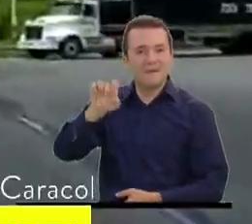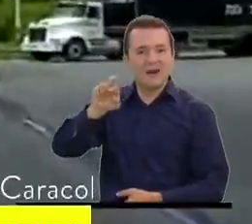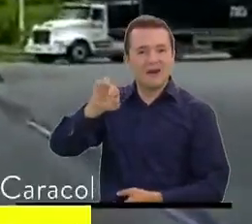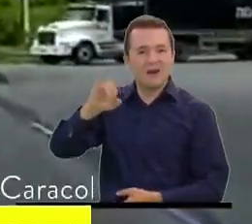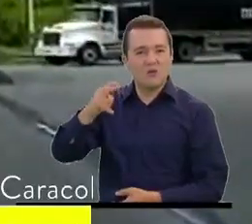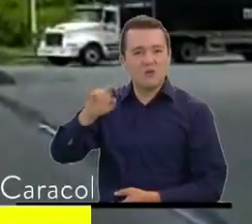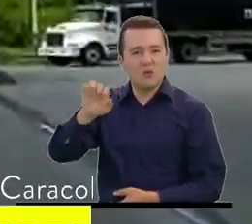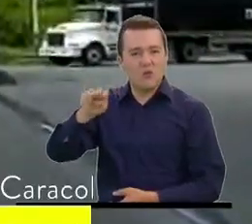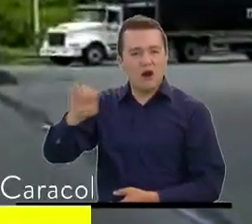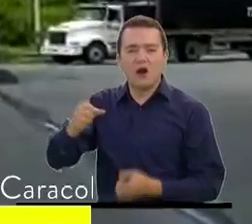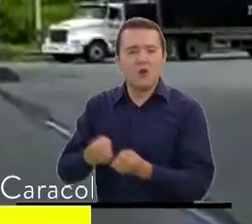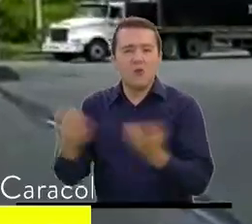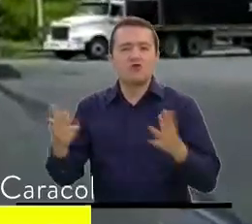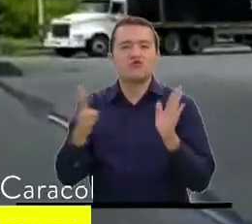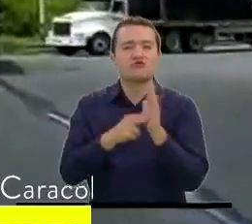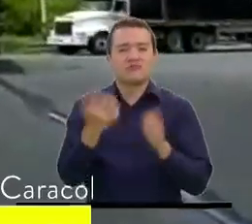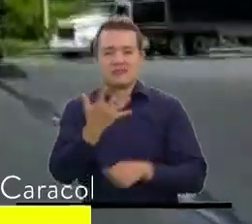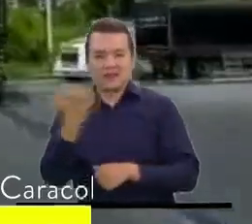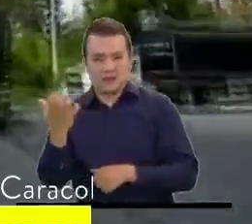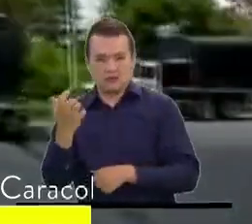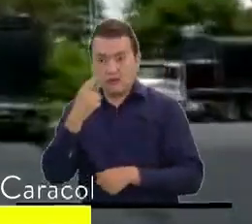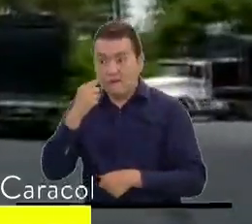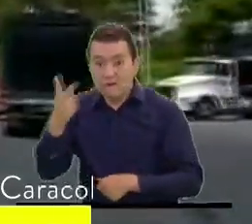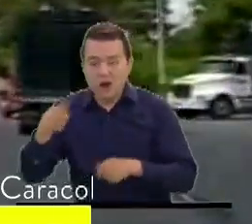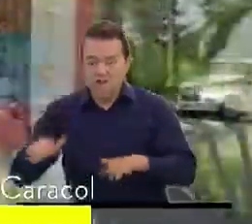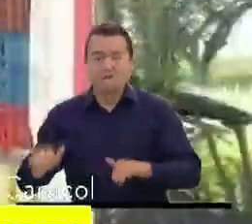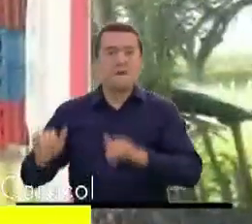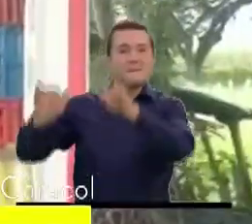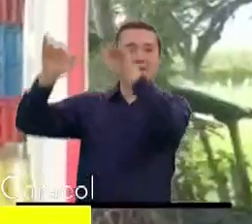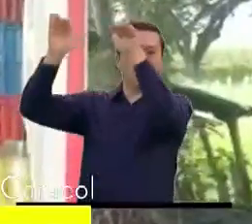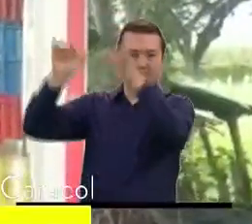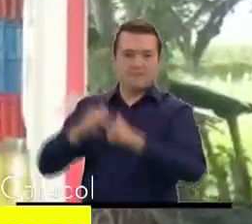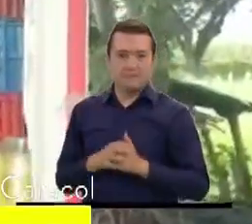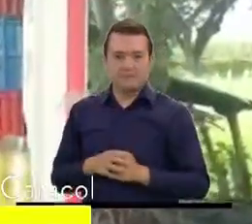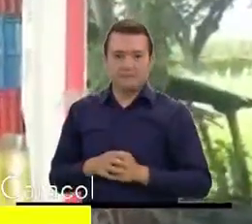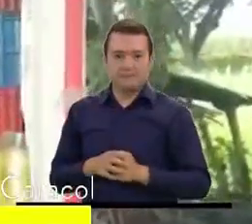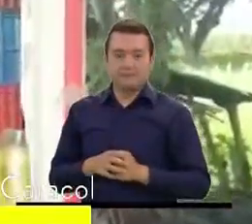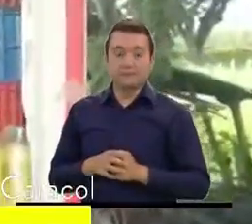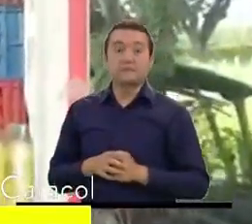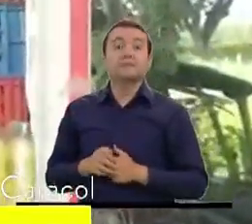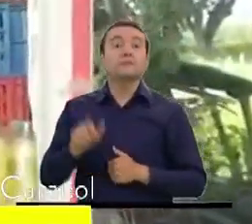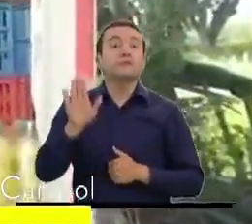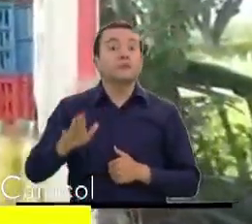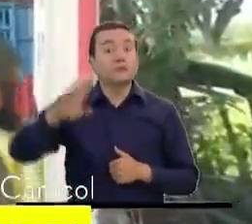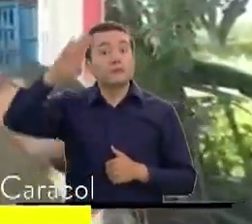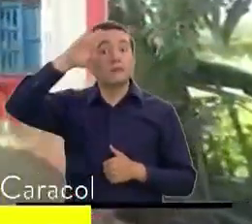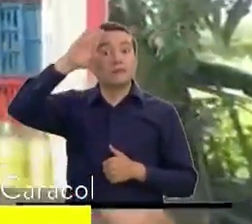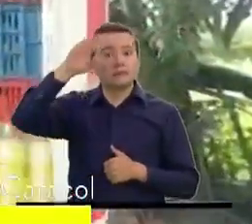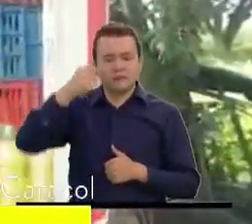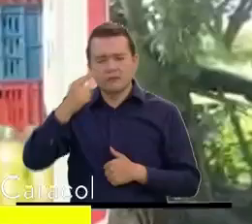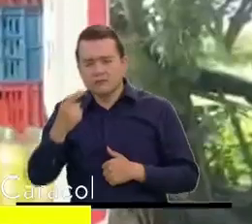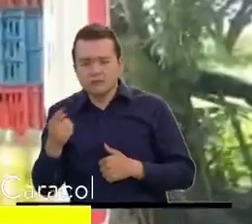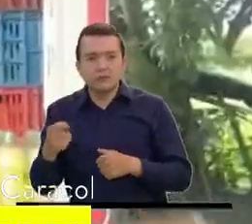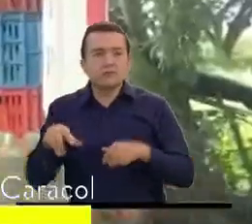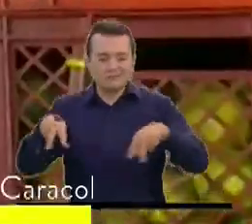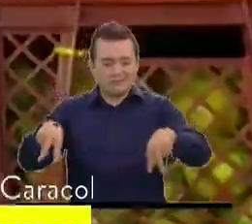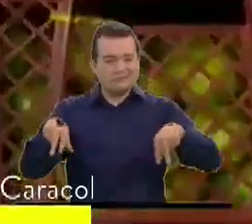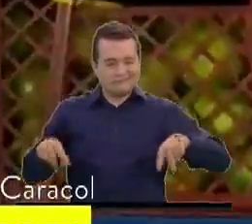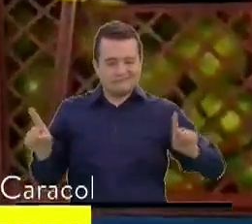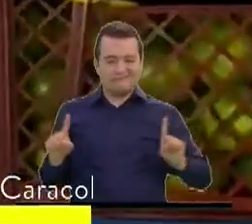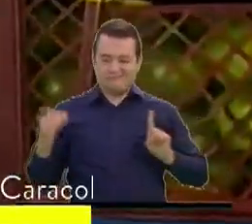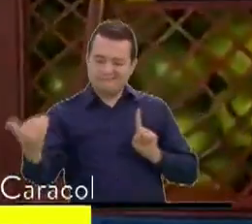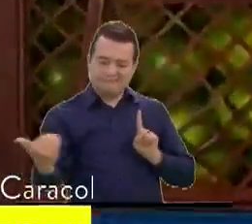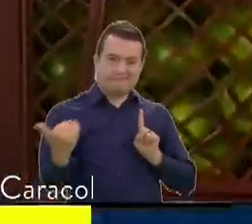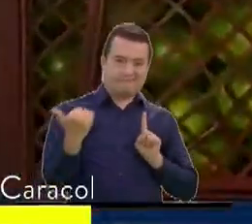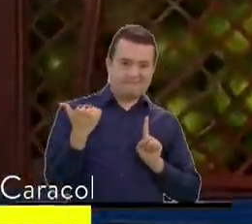La marihuana iba camuflada en canastas de frutas y verduras. De acuerdo con las autoridades, fue descubierta en un puesto de control de la policía